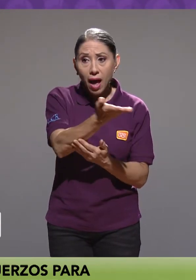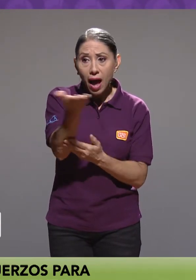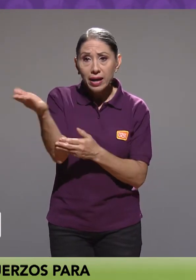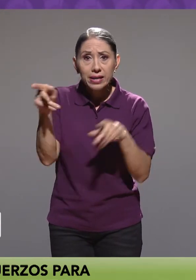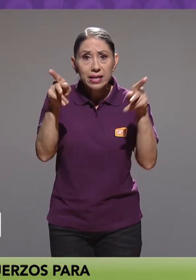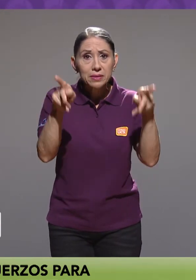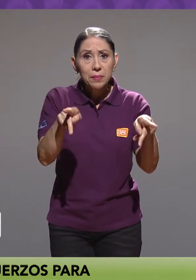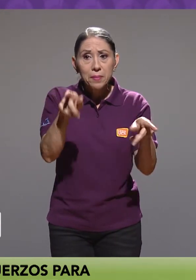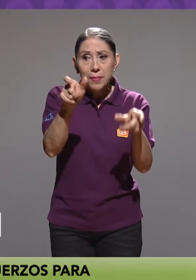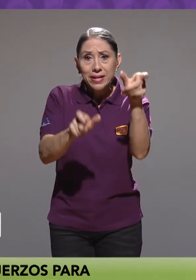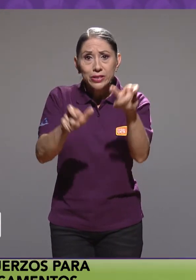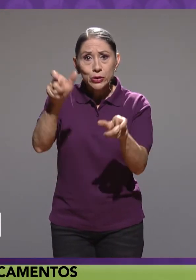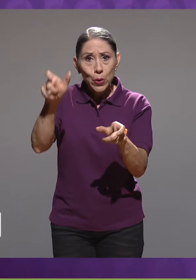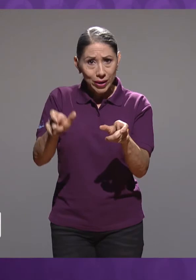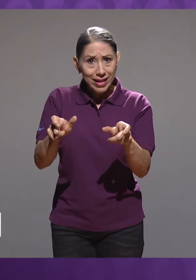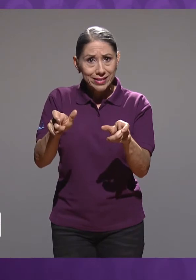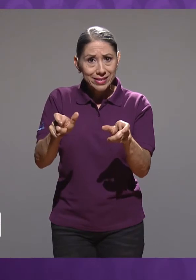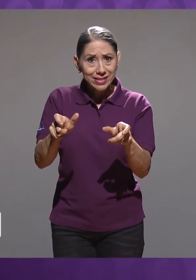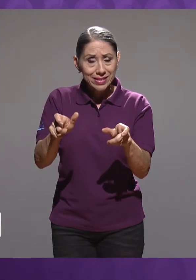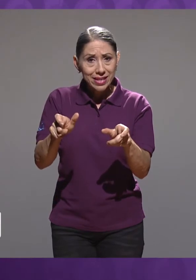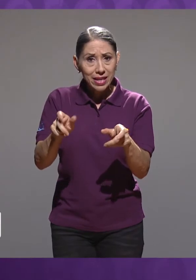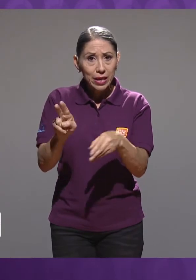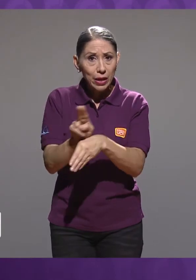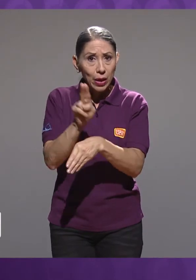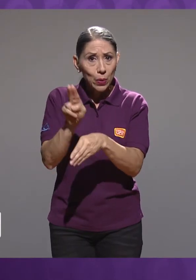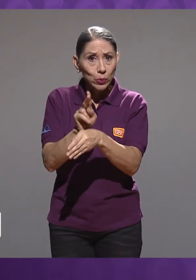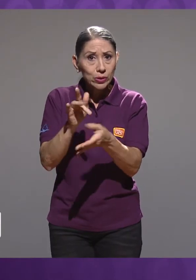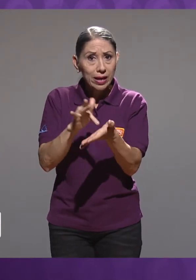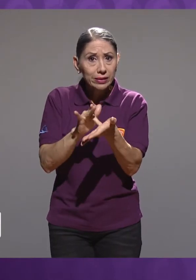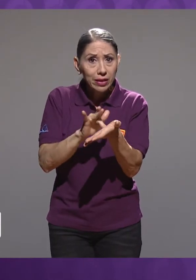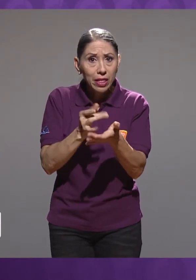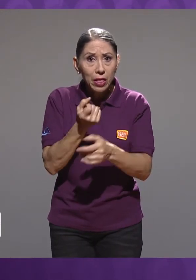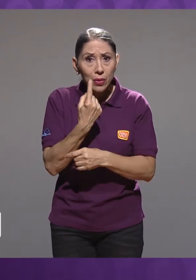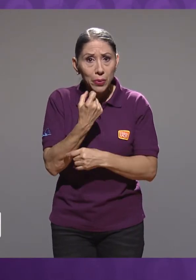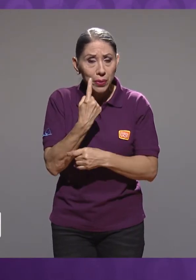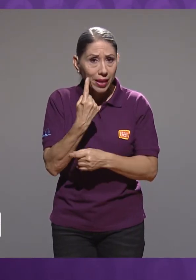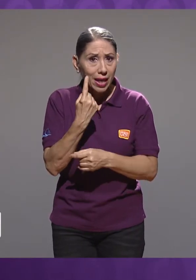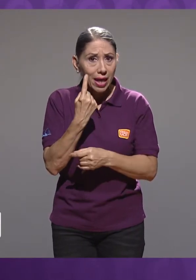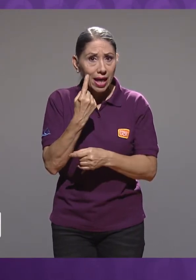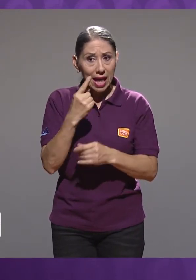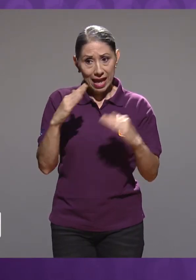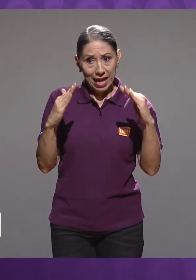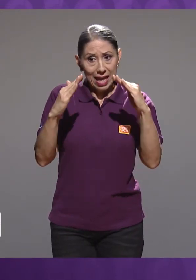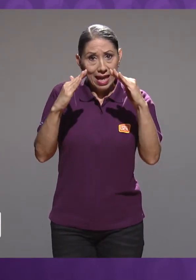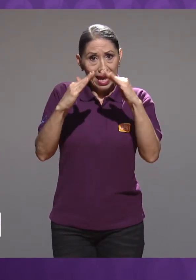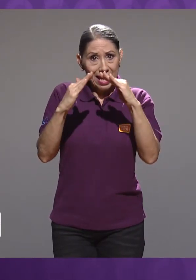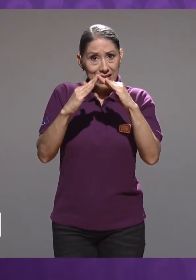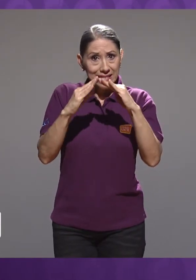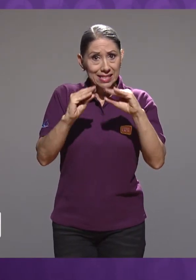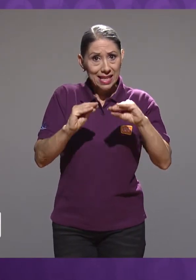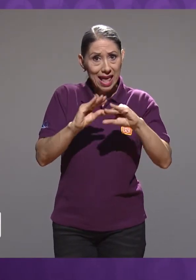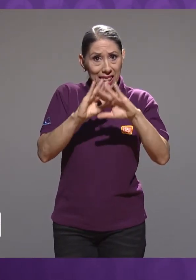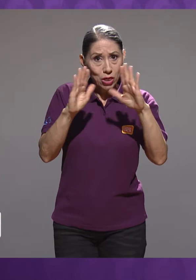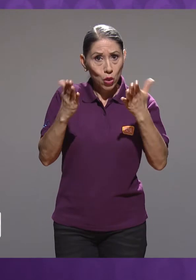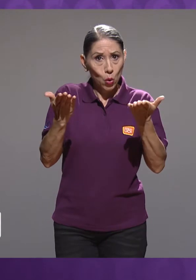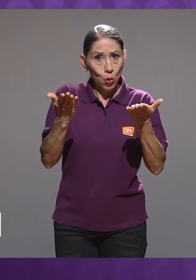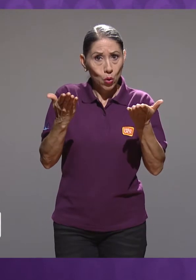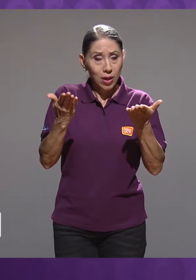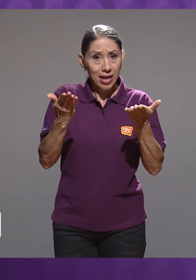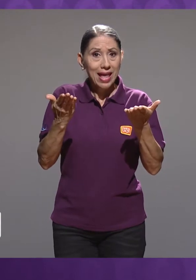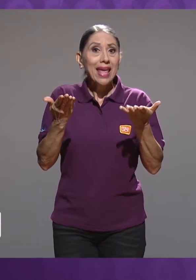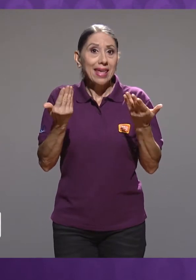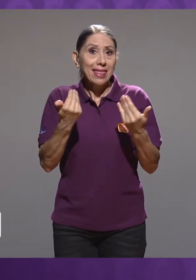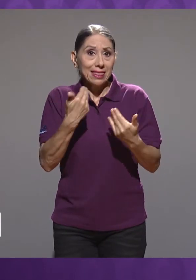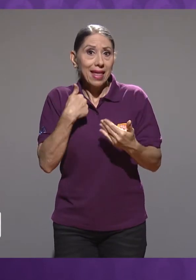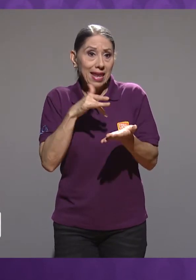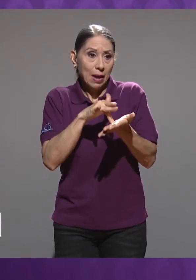aquellas personas que de alguna forma estaban medicadas dentro del centro, que inclusive tenían sus medicinas,